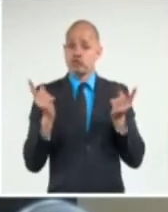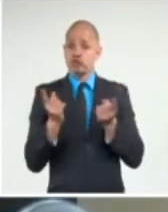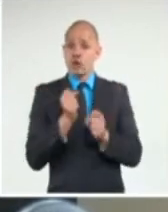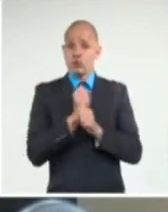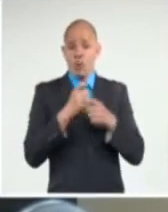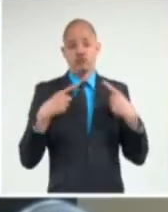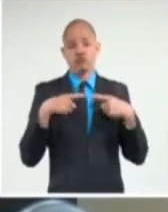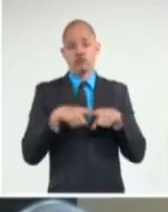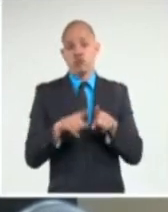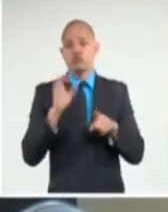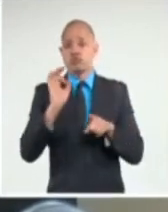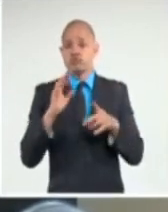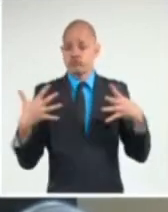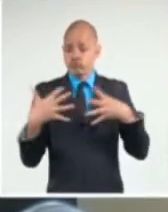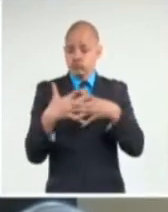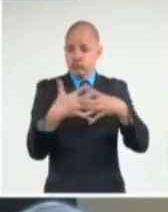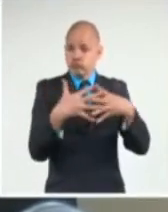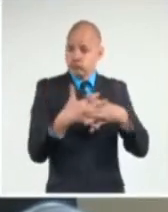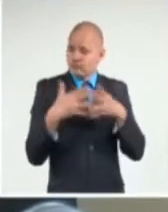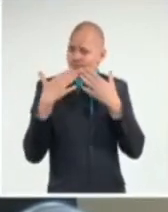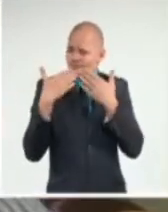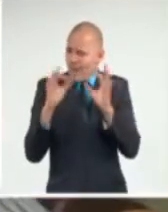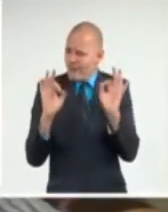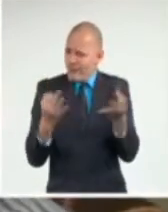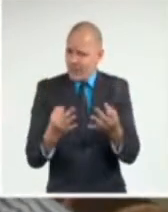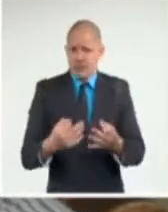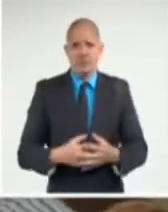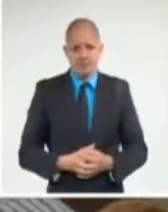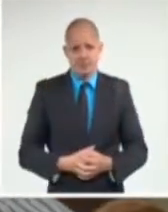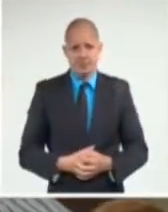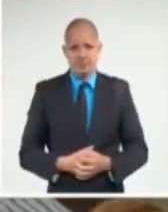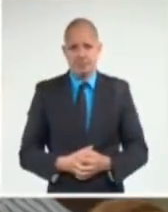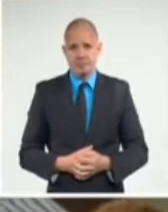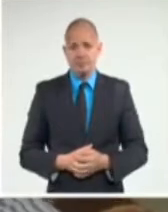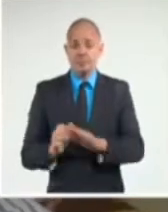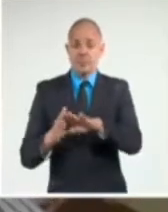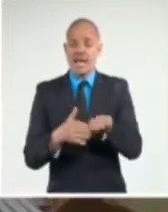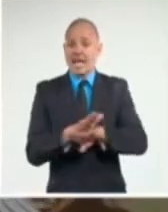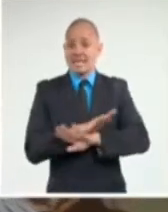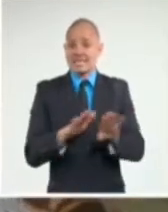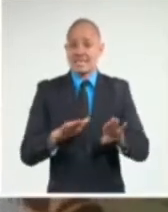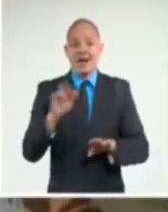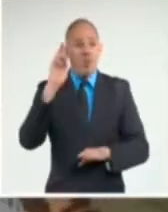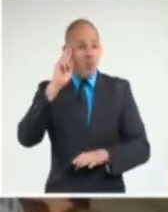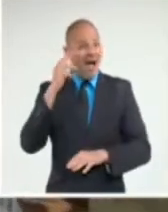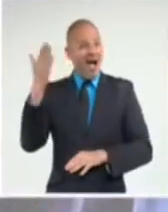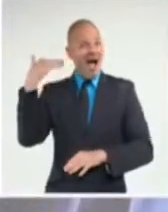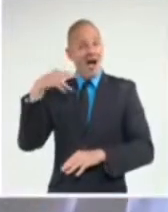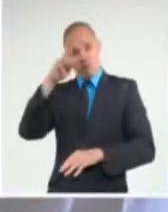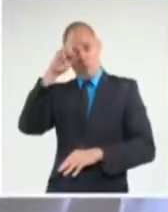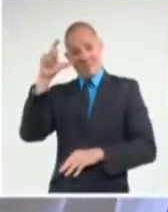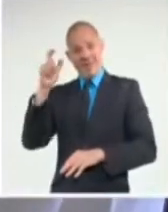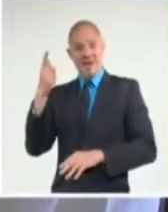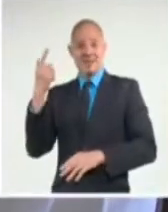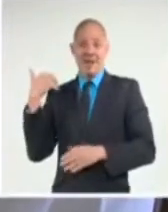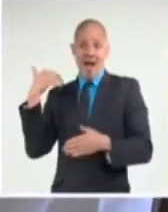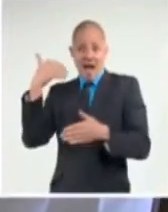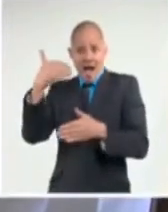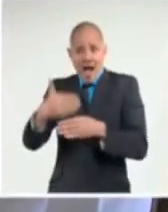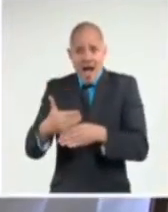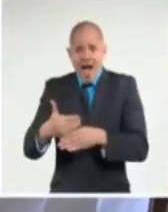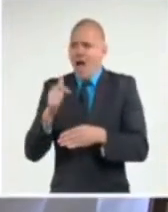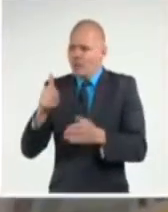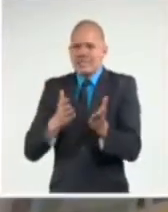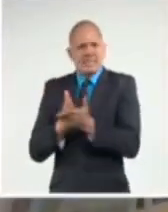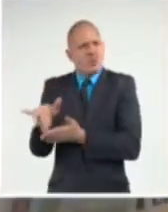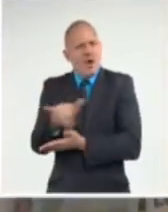de todos los trabajos la continuidad del legado de fundadores del cardiocentro está garantizada en